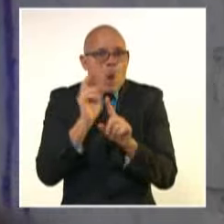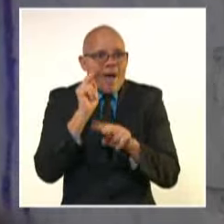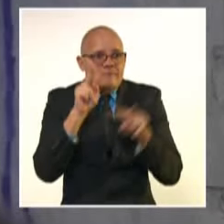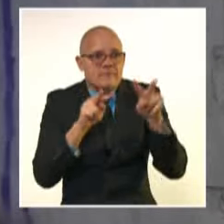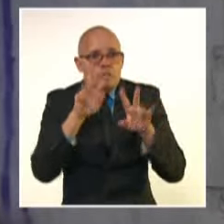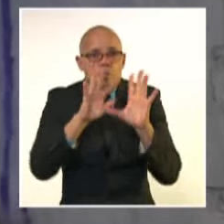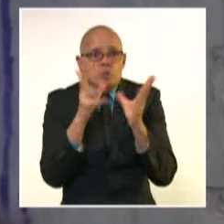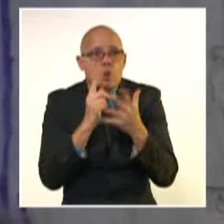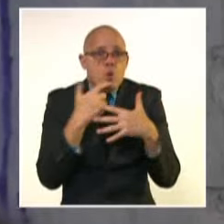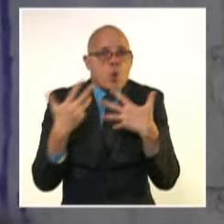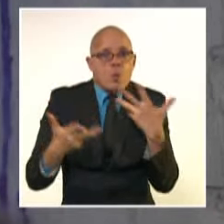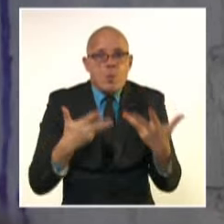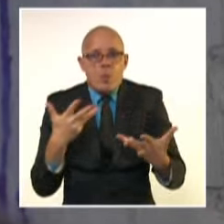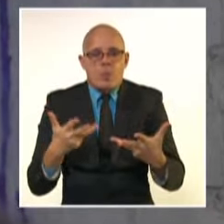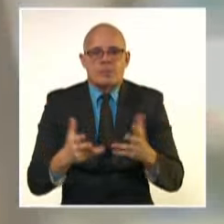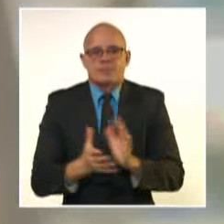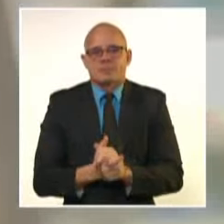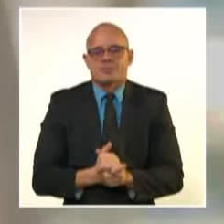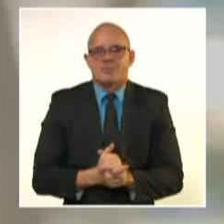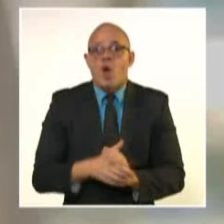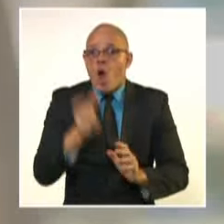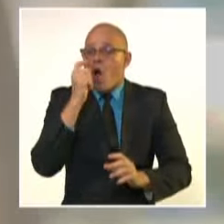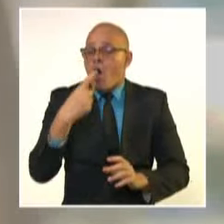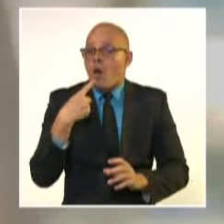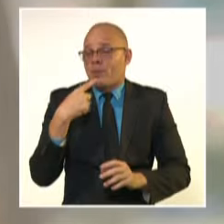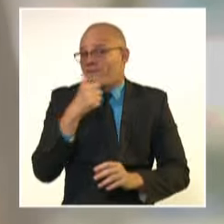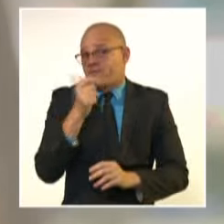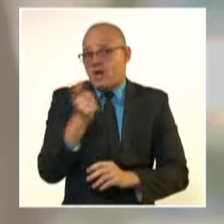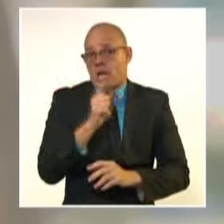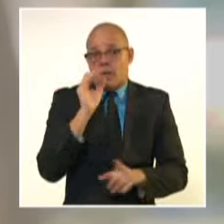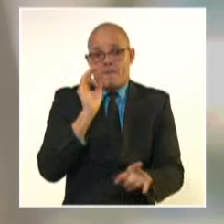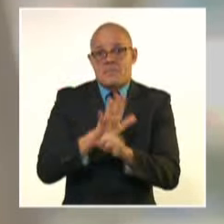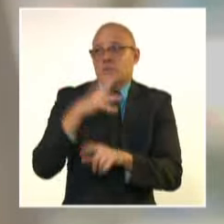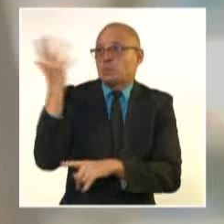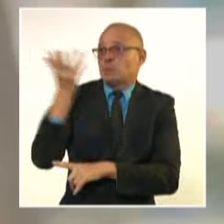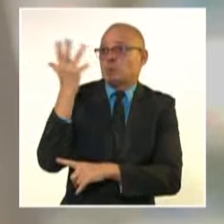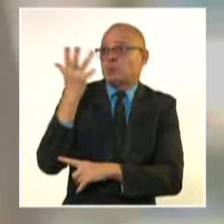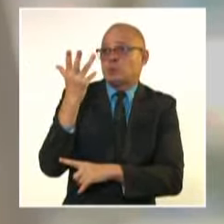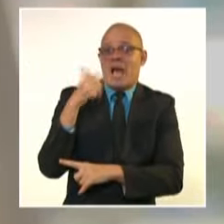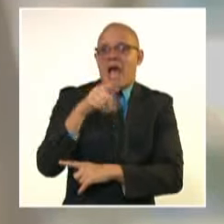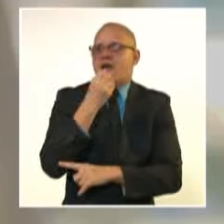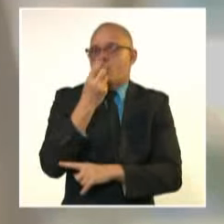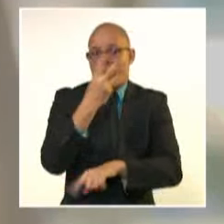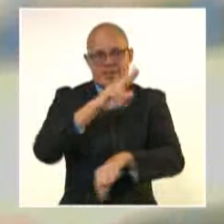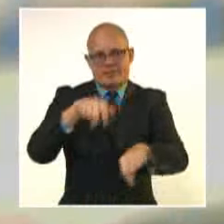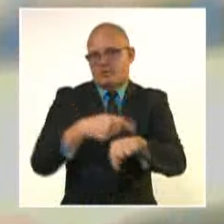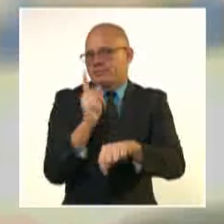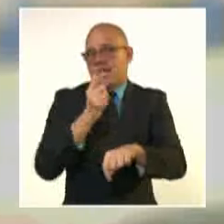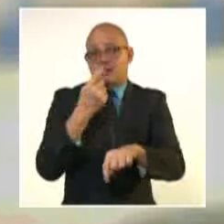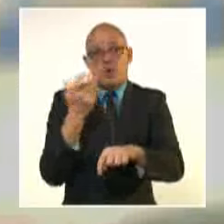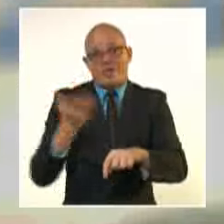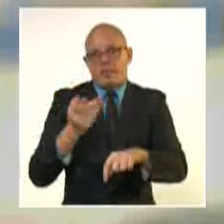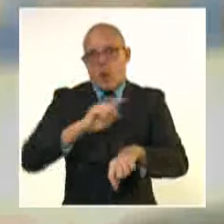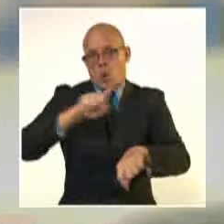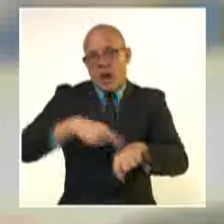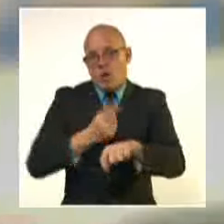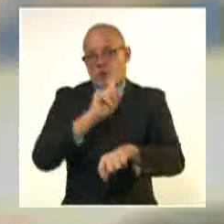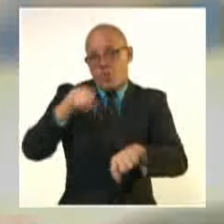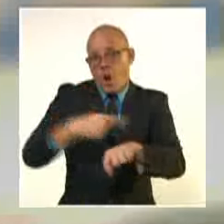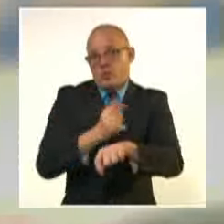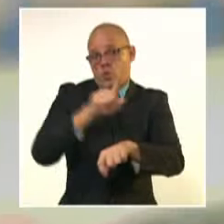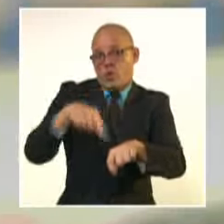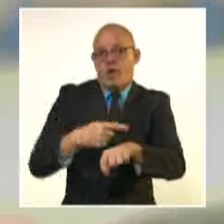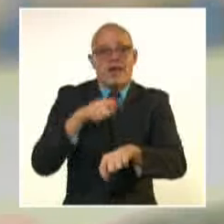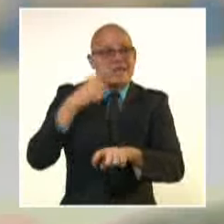ese fenómeno. En medio de un ciclón ya la observación no puede ser más de 3 horas, tiene que ser cada 1 hora. Fue una lluvia tan fuerte,